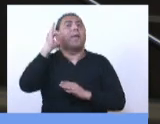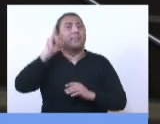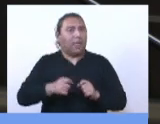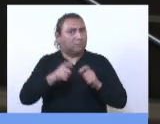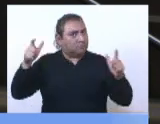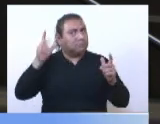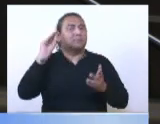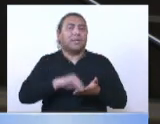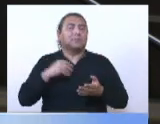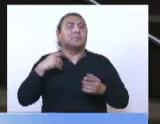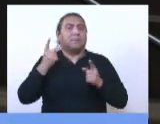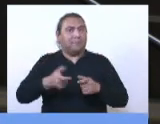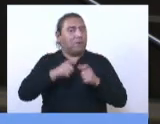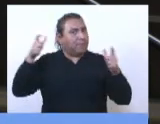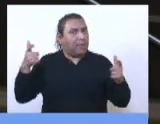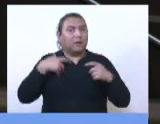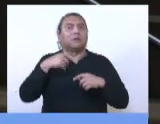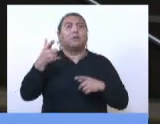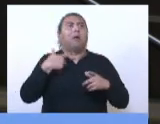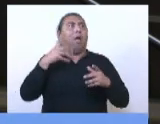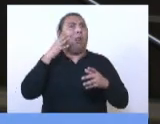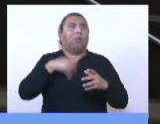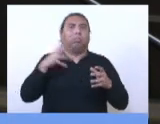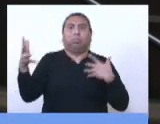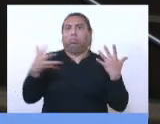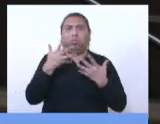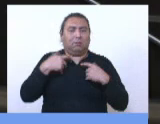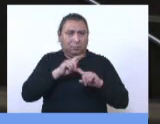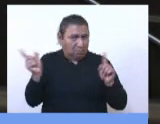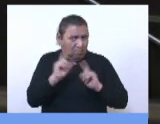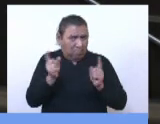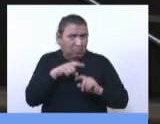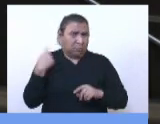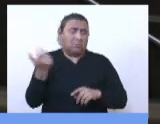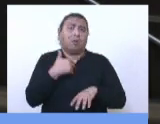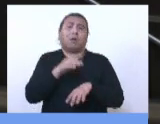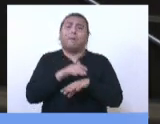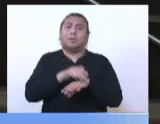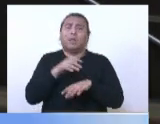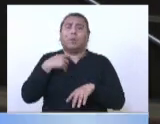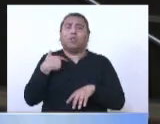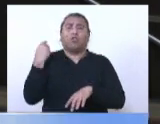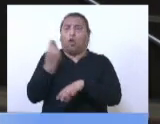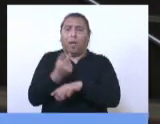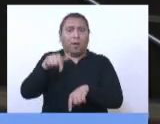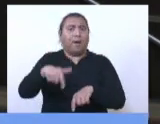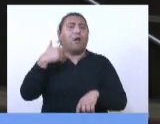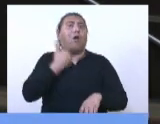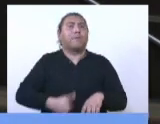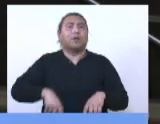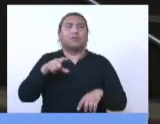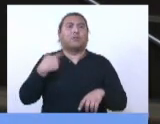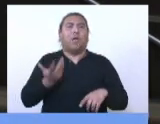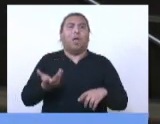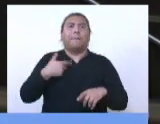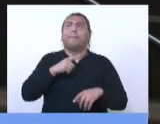que va a aumentar no hay ninguna catástrofe acá prevista no somos nosotros somos responsables cuando llegamos al gobierno lo hacemos y responsabilidades vamos